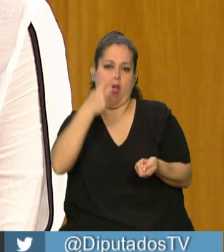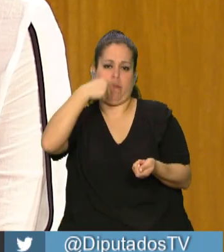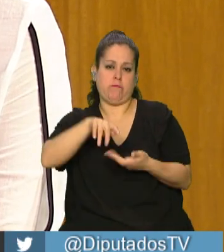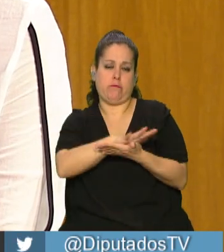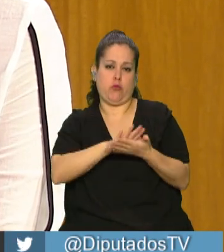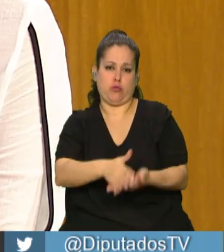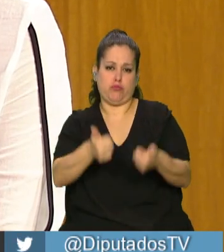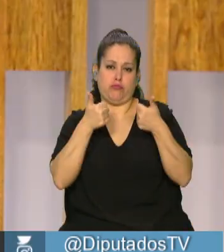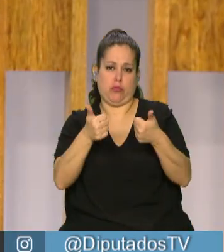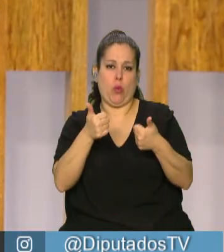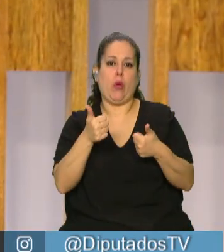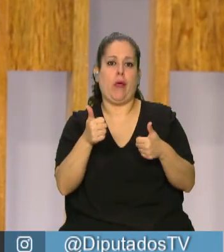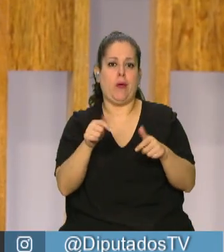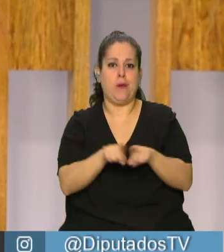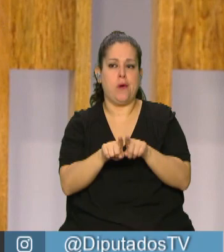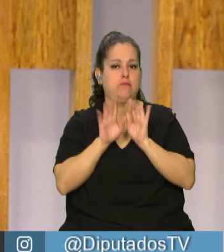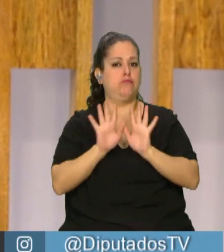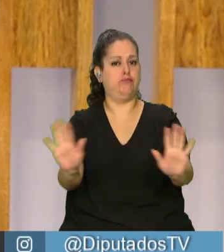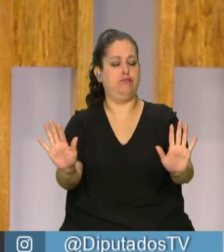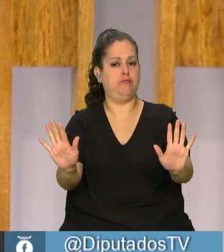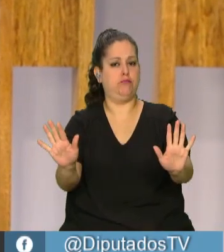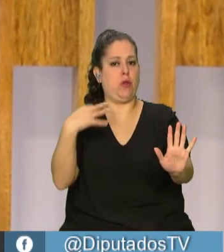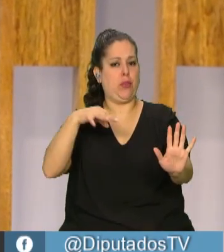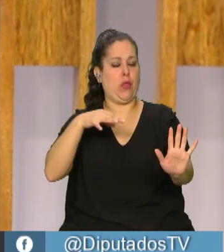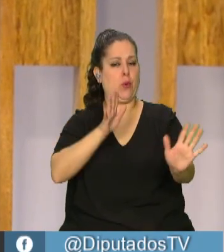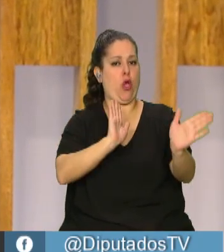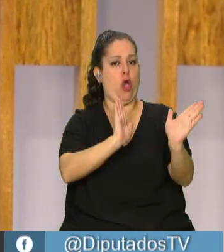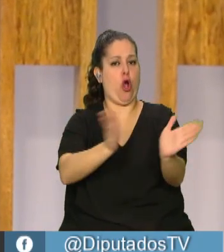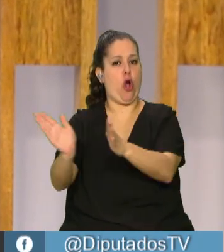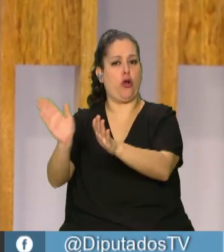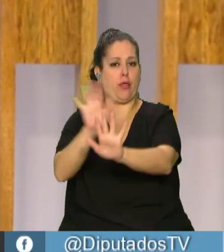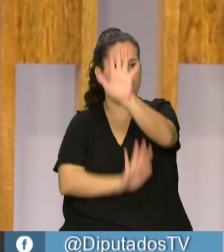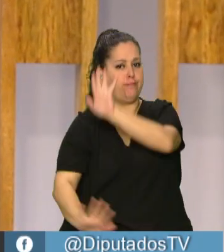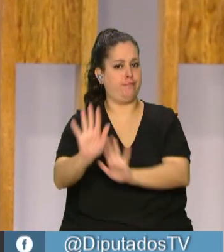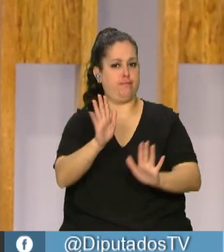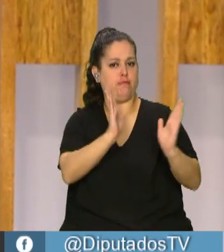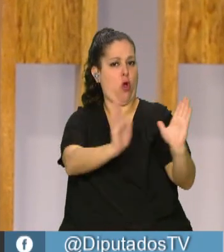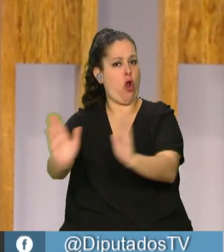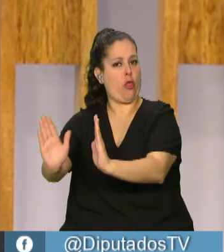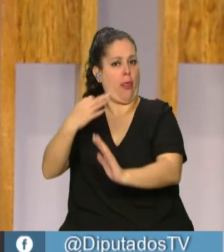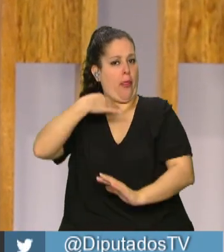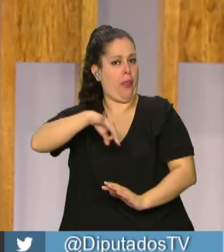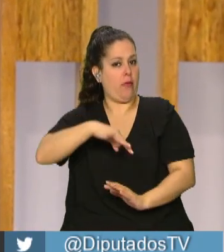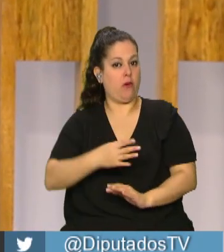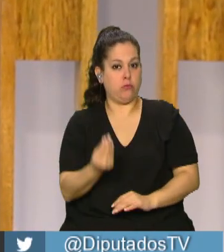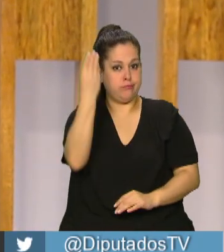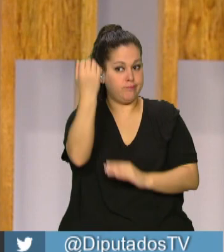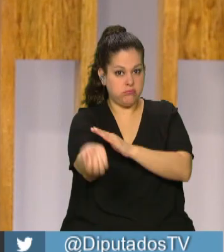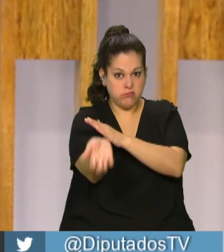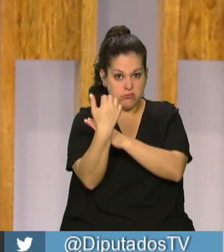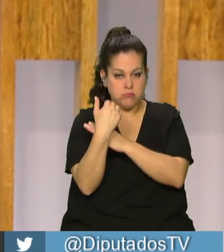e incluso llamar al orden y si eso no es suficiente, a veces ha solicitado, porque tiene